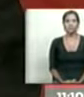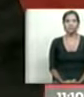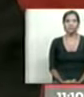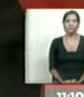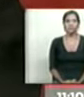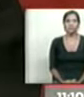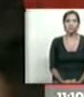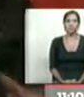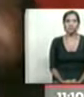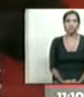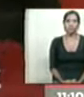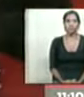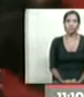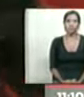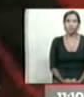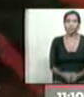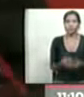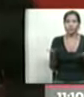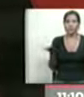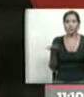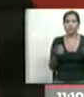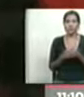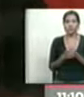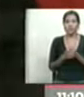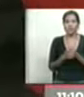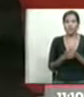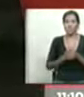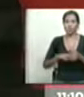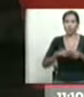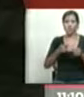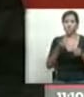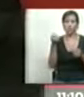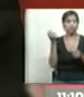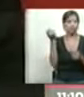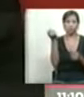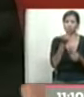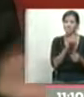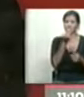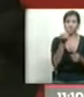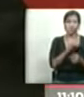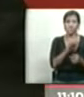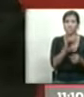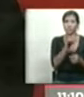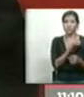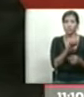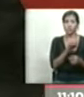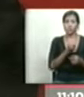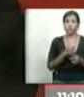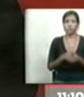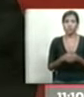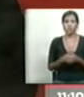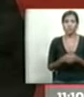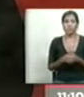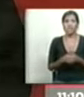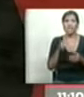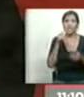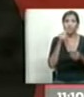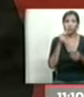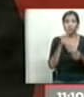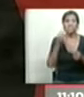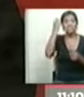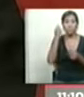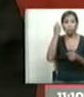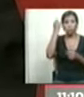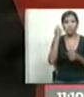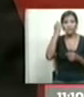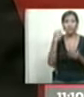¿Y cómo es esto? Pues es una pared llena de cuchillo y lanzan ahí, porque que yo no entendí, pues entonces ahora va a ser diputado por el